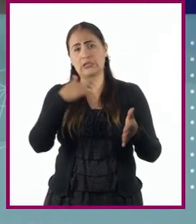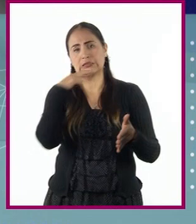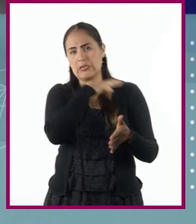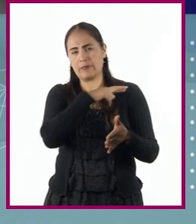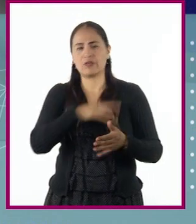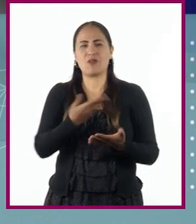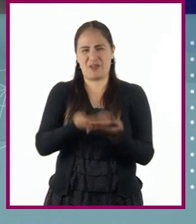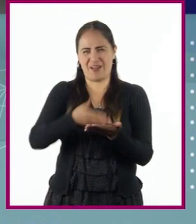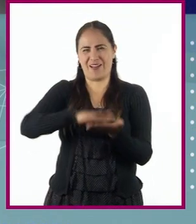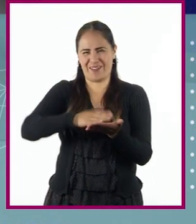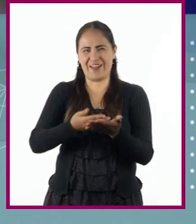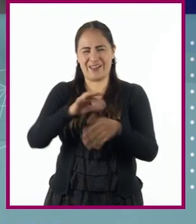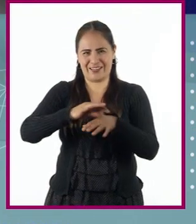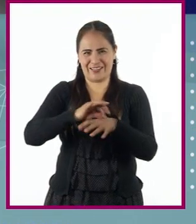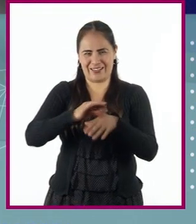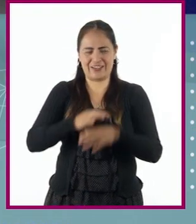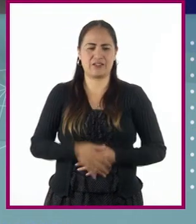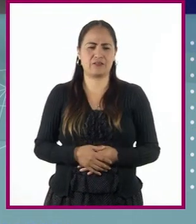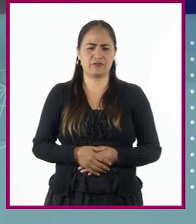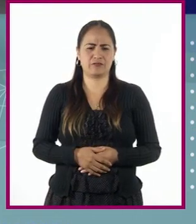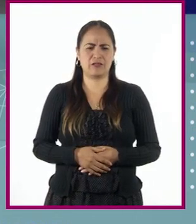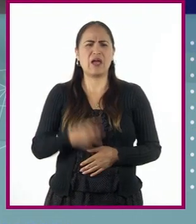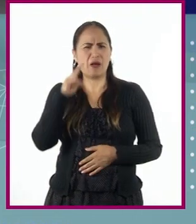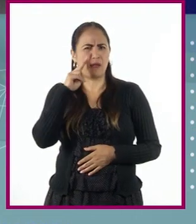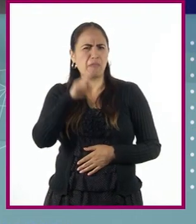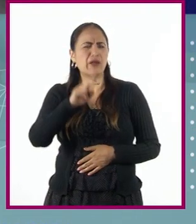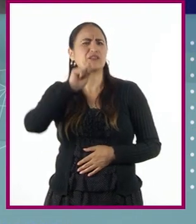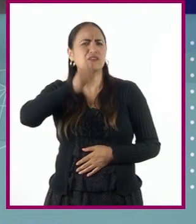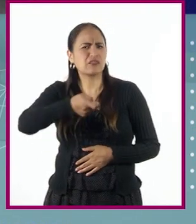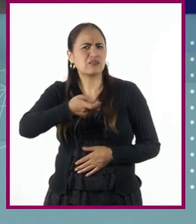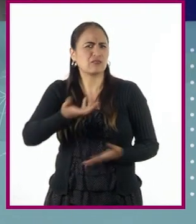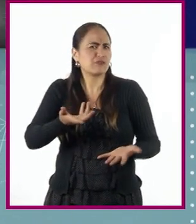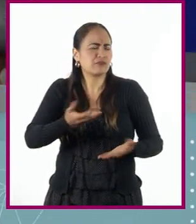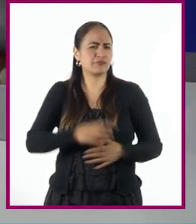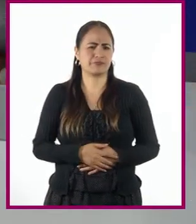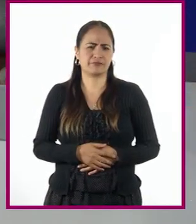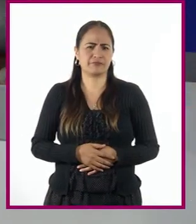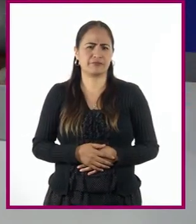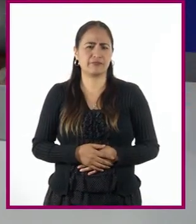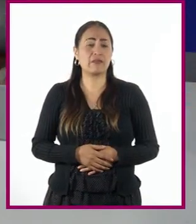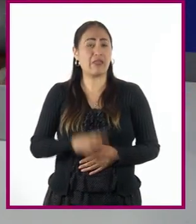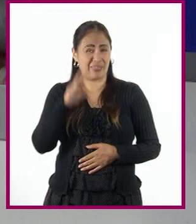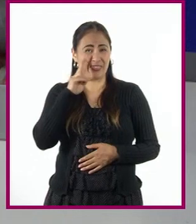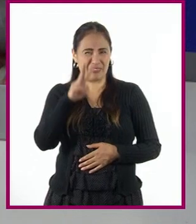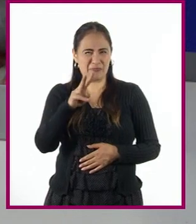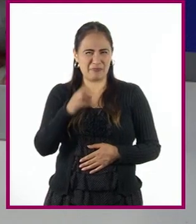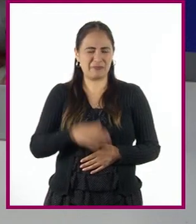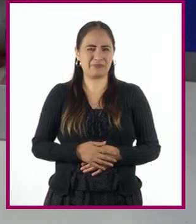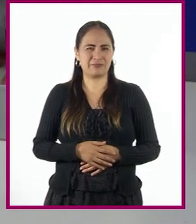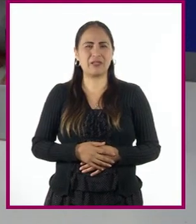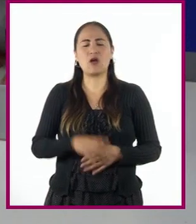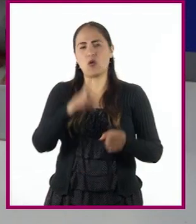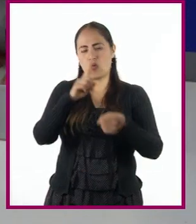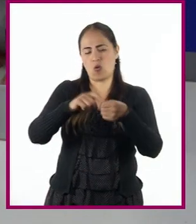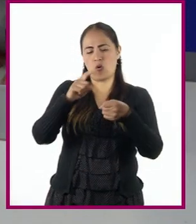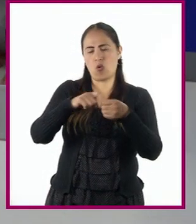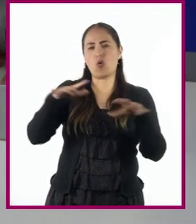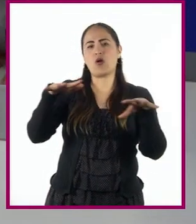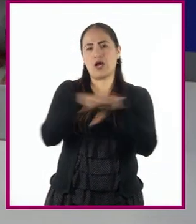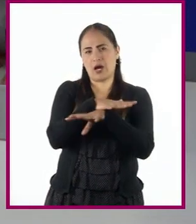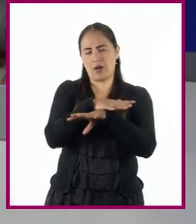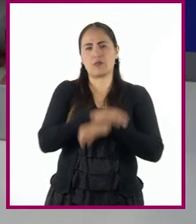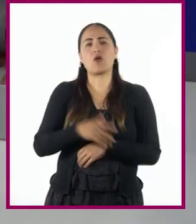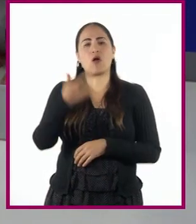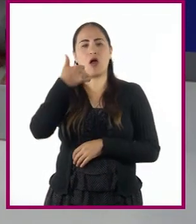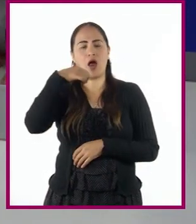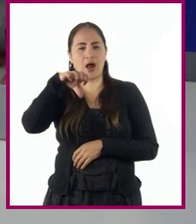¿Qué manifestaciones de cambios químicos se observan aquí? Durante esta reacción, observamos un cambio de color, desprendimiento de un